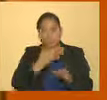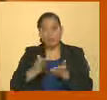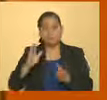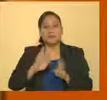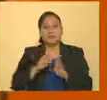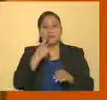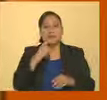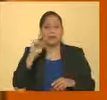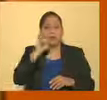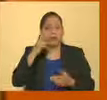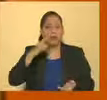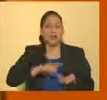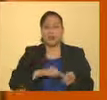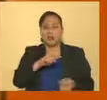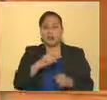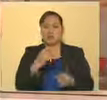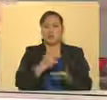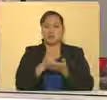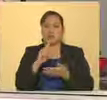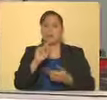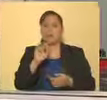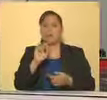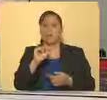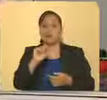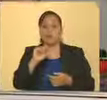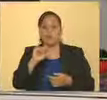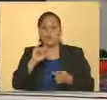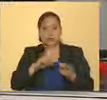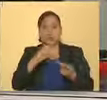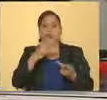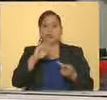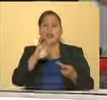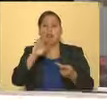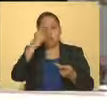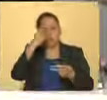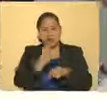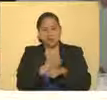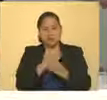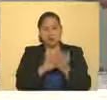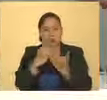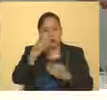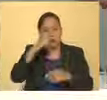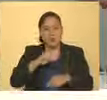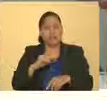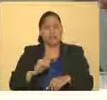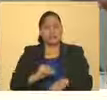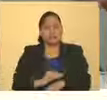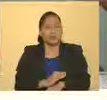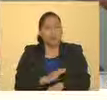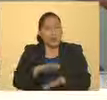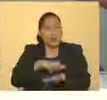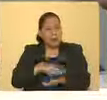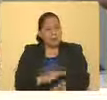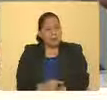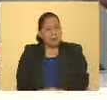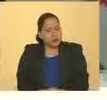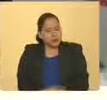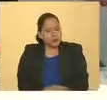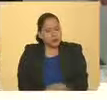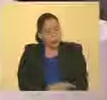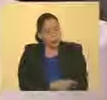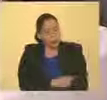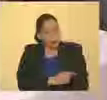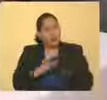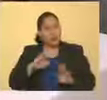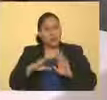el jitomate tiene muchísimo potasio. Sí. Ay, sí, hay que hierro. Para el calambre, ¿no? Muchísimo, para el calambre, ¿no? Este producto, ¿no? ¿Cuántas veces pasa eso?